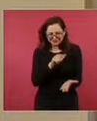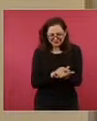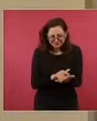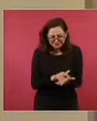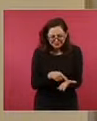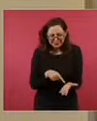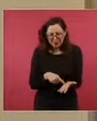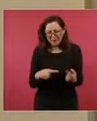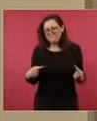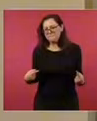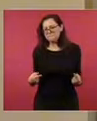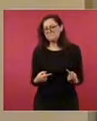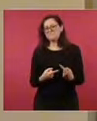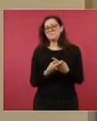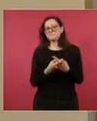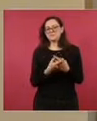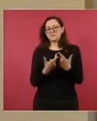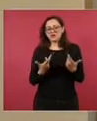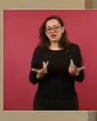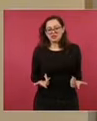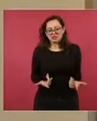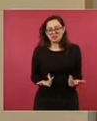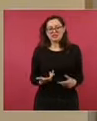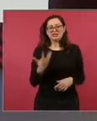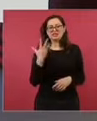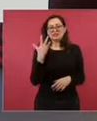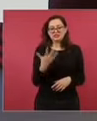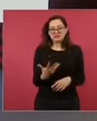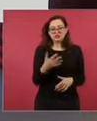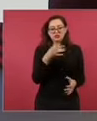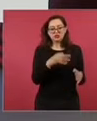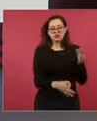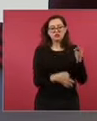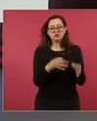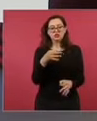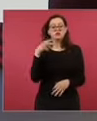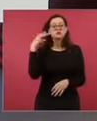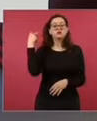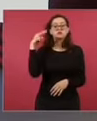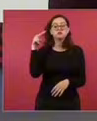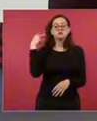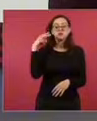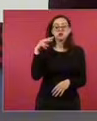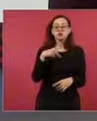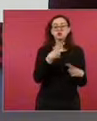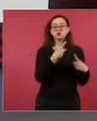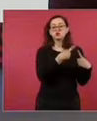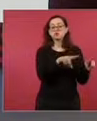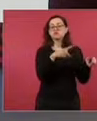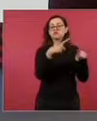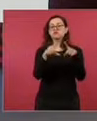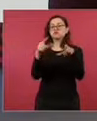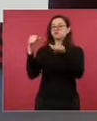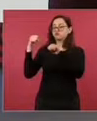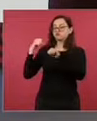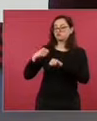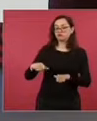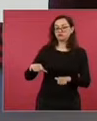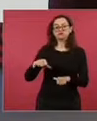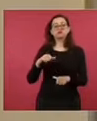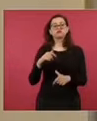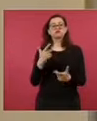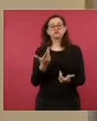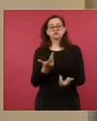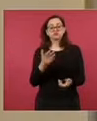que pueda ser emitida por cinco juzgados del Estado de Veracruz y ejecutada por diversas autoridades ministeriales